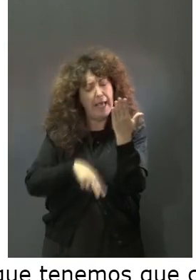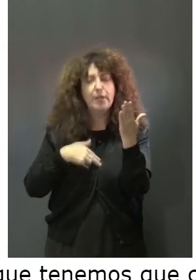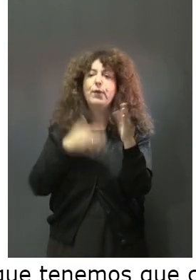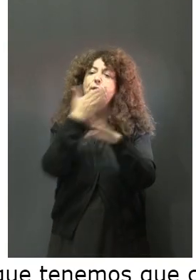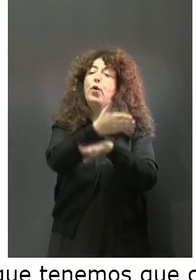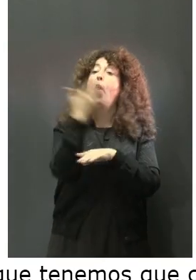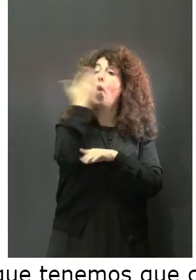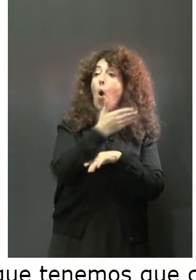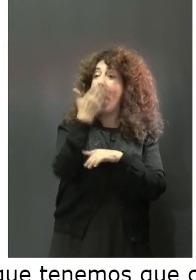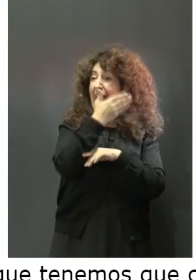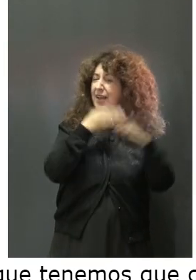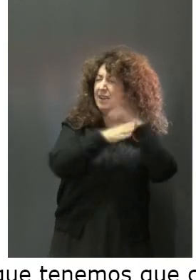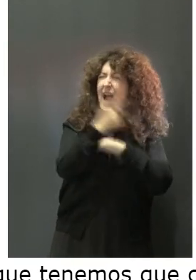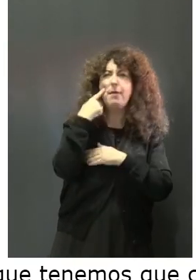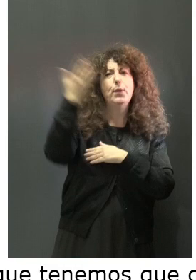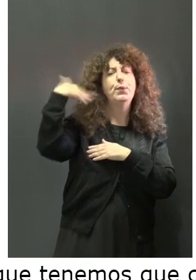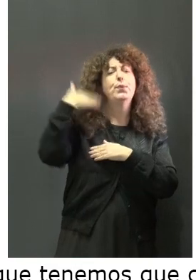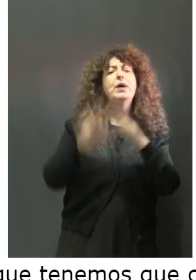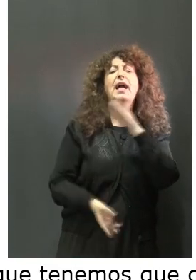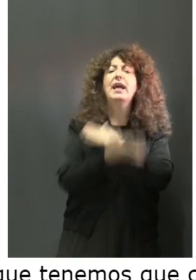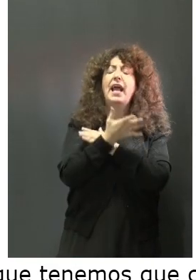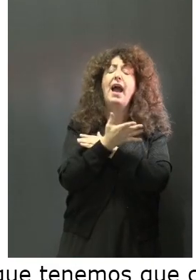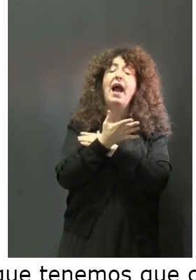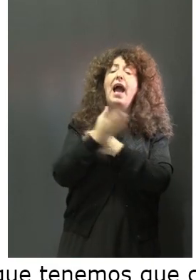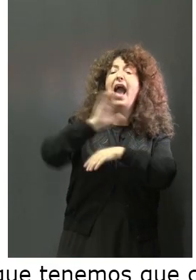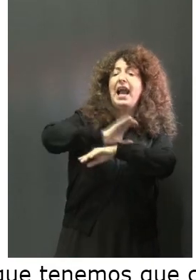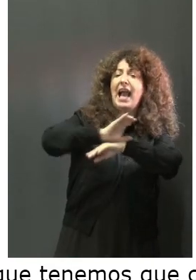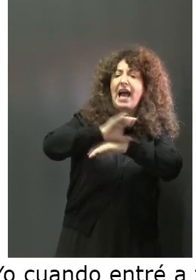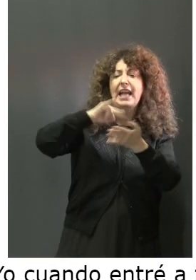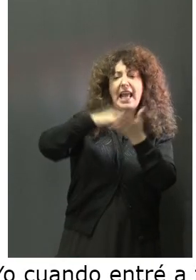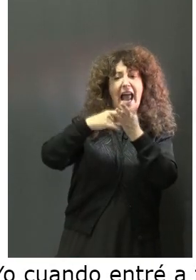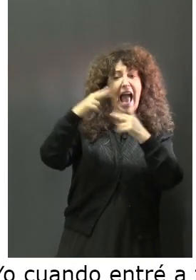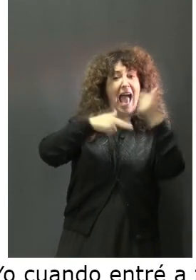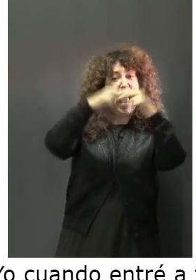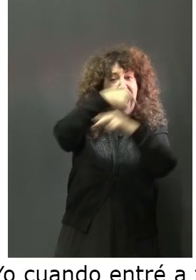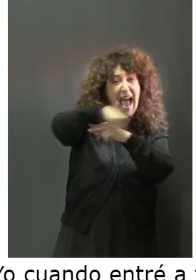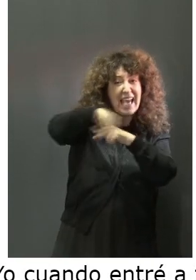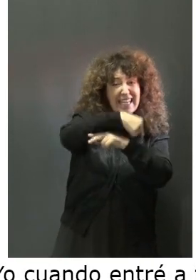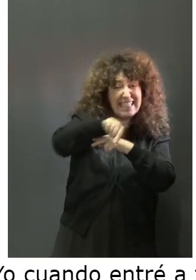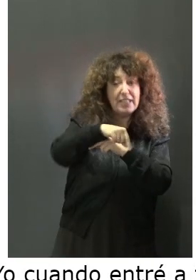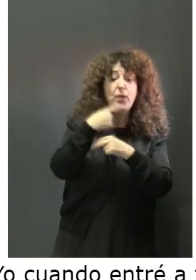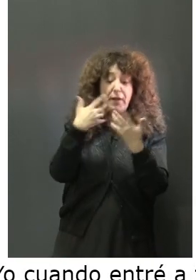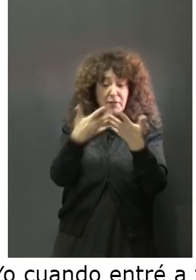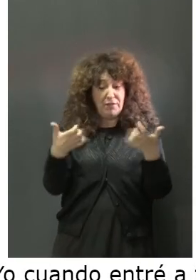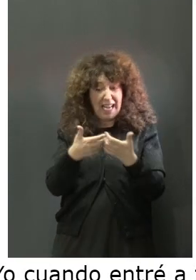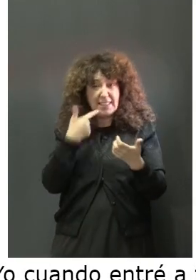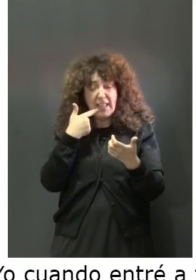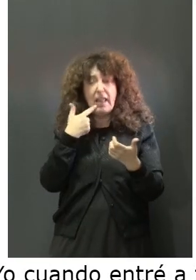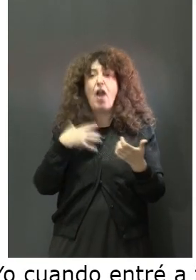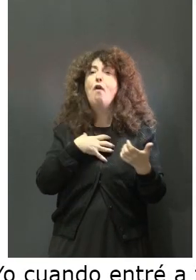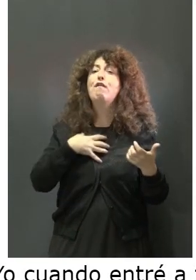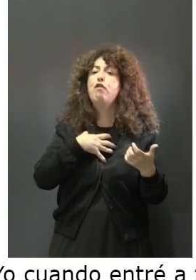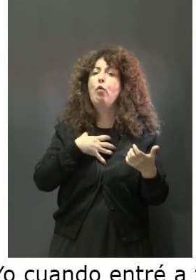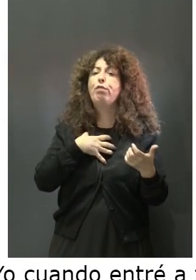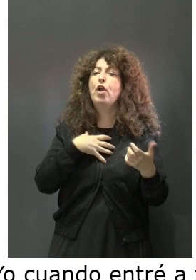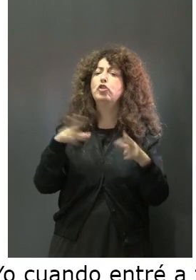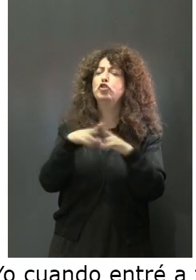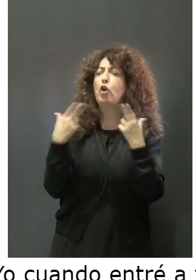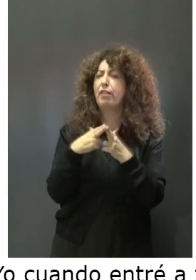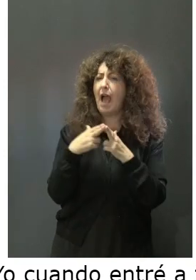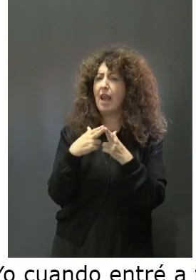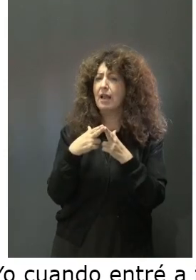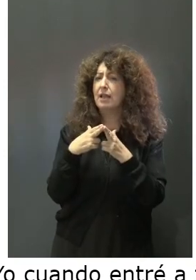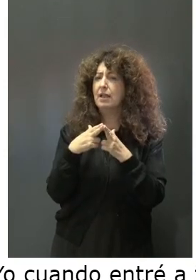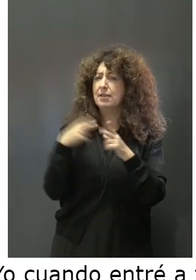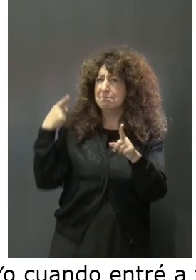y miré pues cuando se funda la carrera de arquitectura, no sé qué, y la definía como que tenía una función social, y digo, ostras, ya está, ahí está.